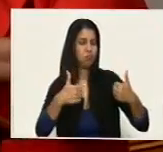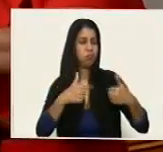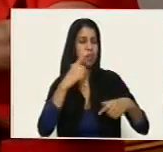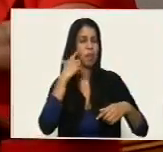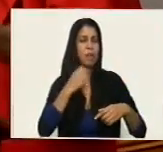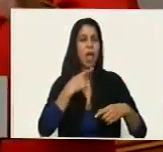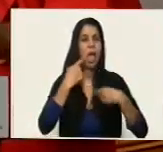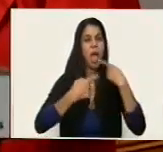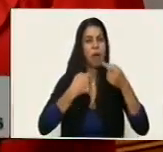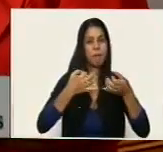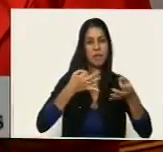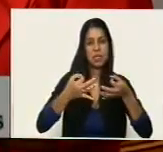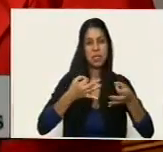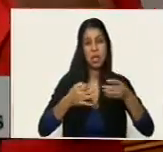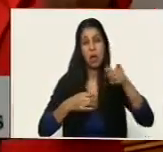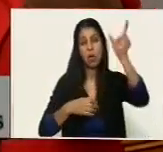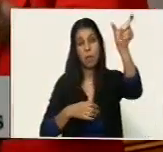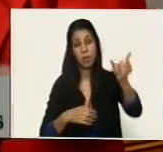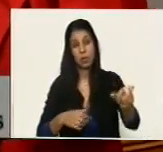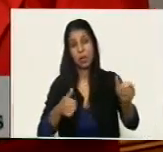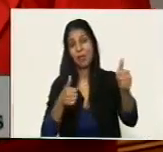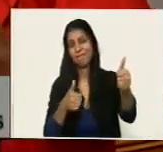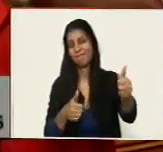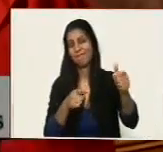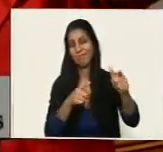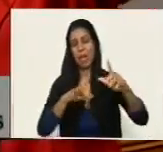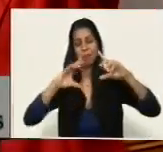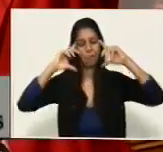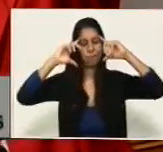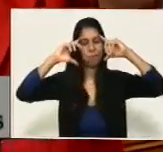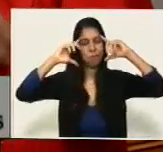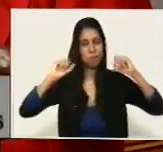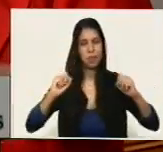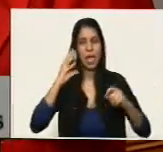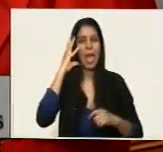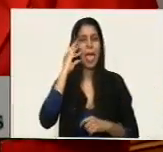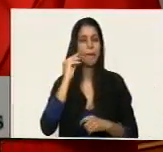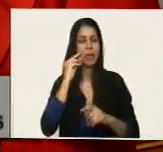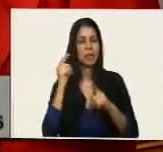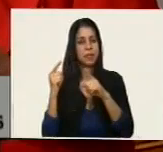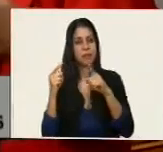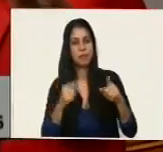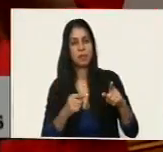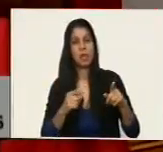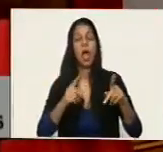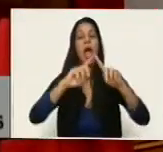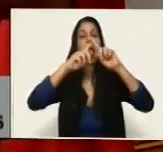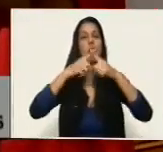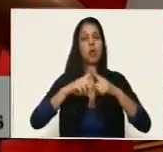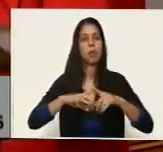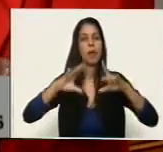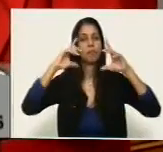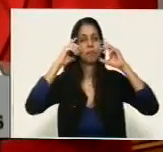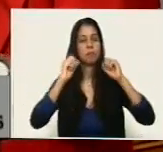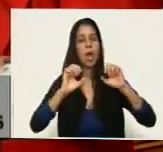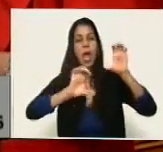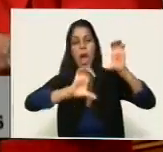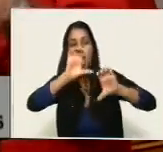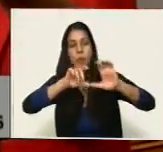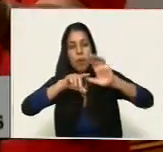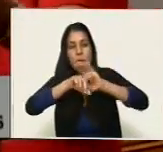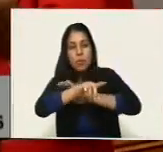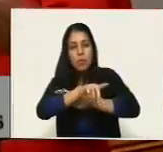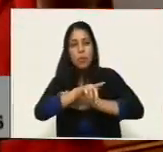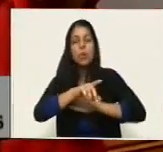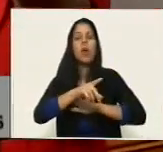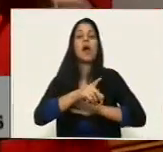Nadie puede dudar del compromiso y de, además de la experticia en el tema, para evaluar unas credenciales, para